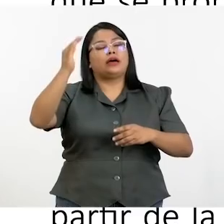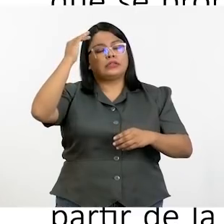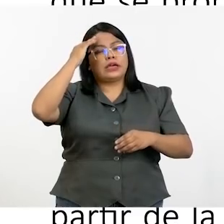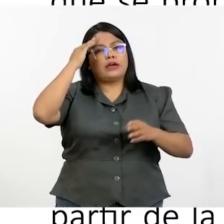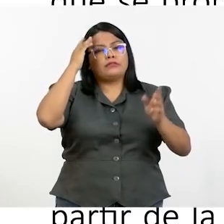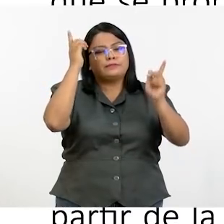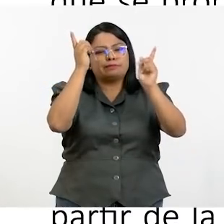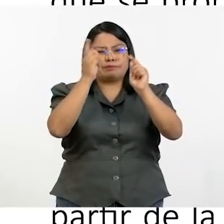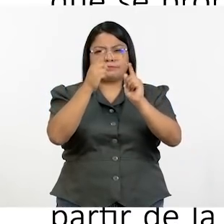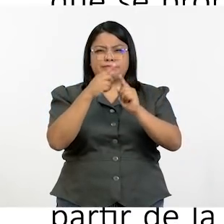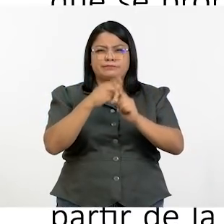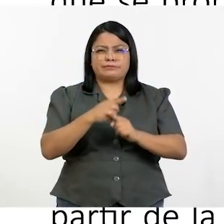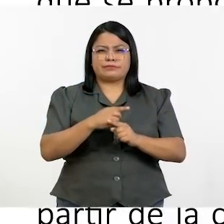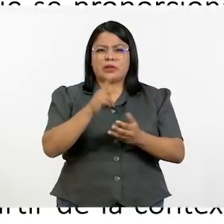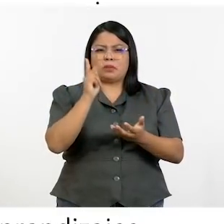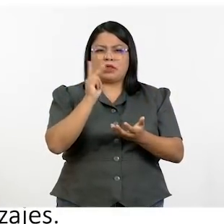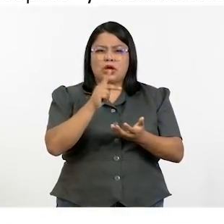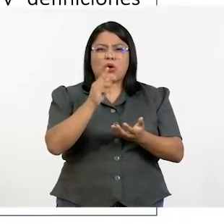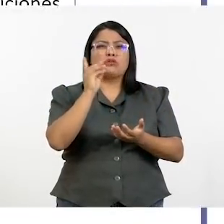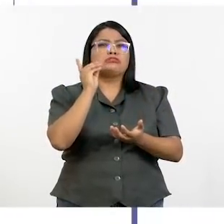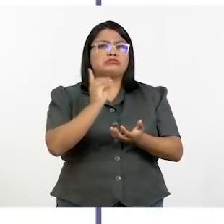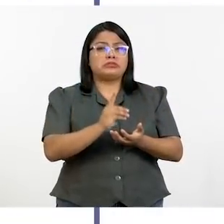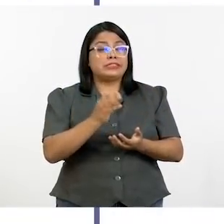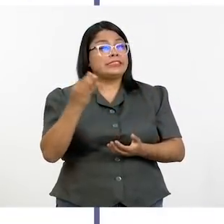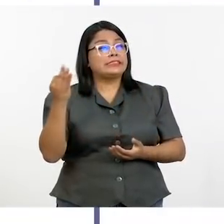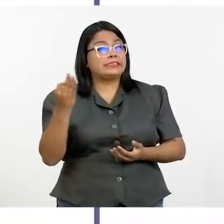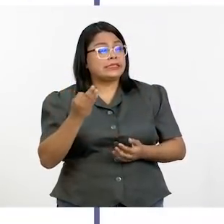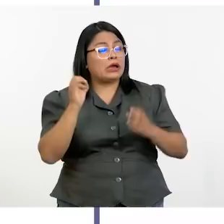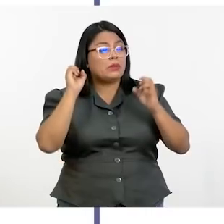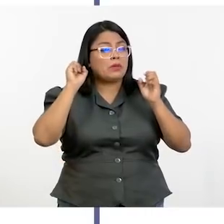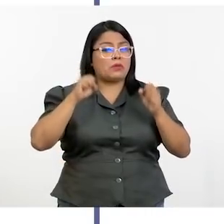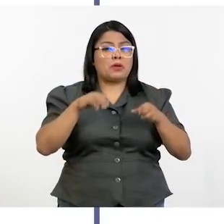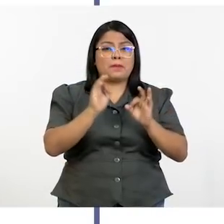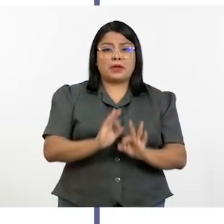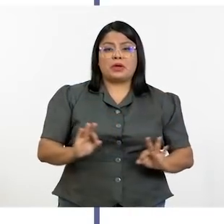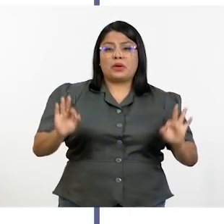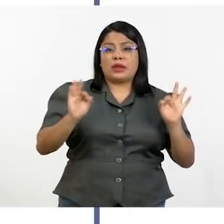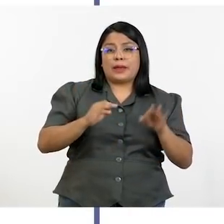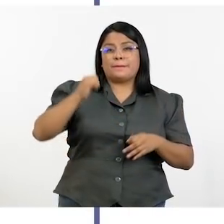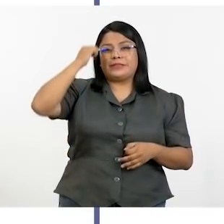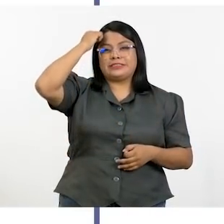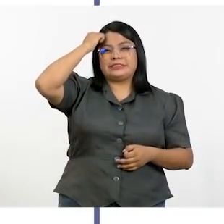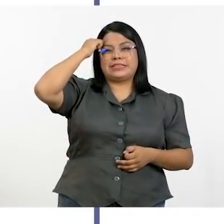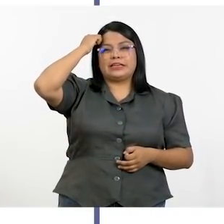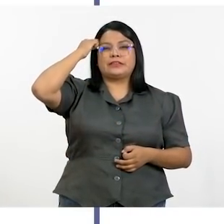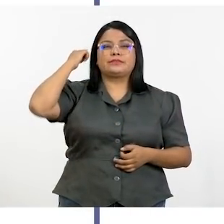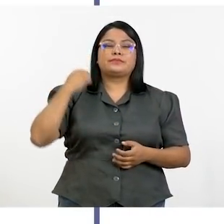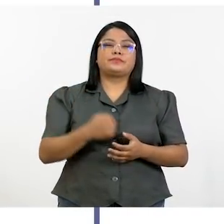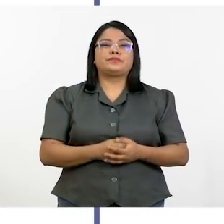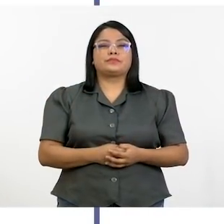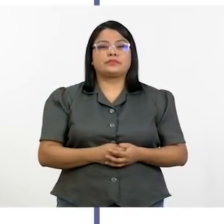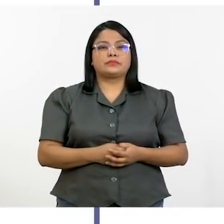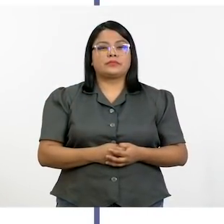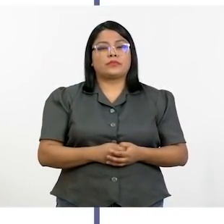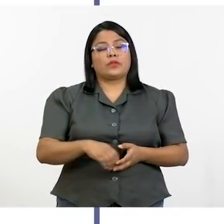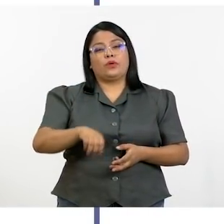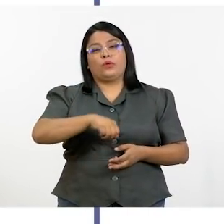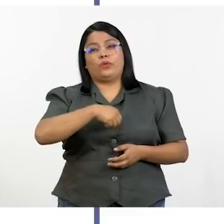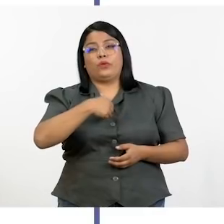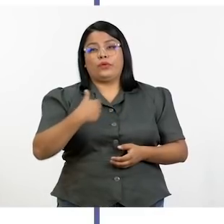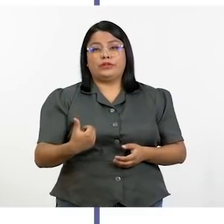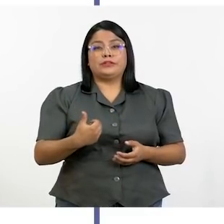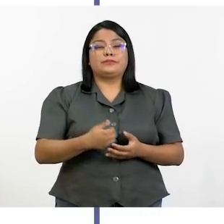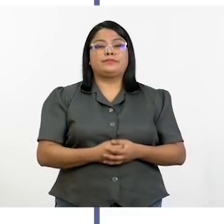las decisiones didácticas y pedagógicas necesarias para la mejora de los aprendizajes. El